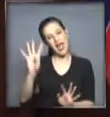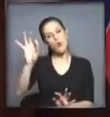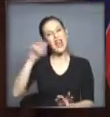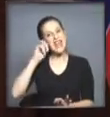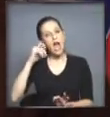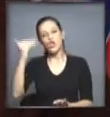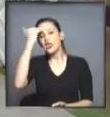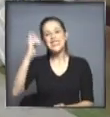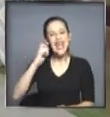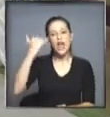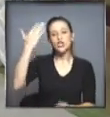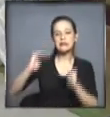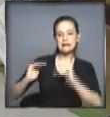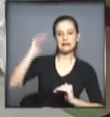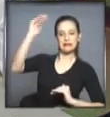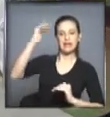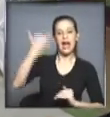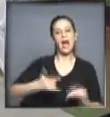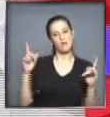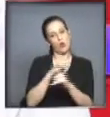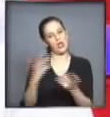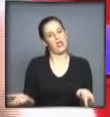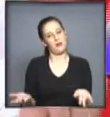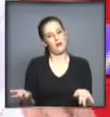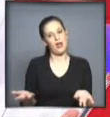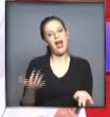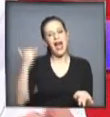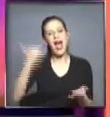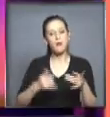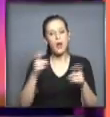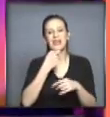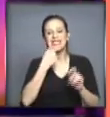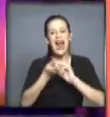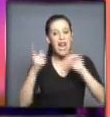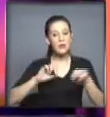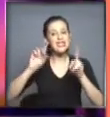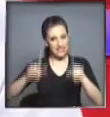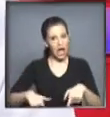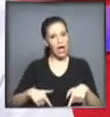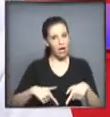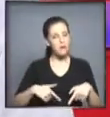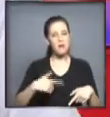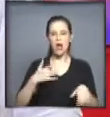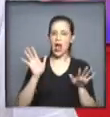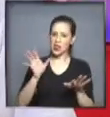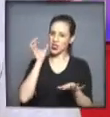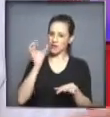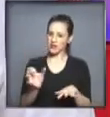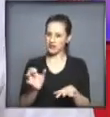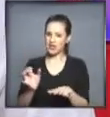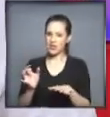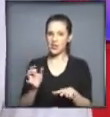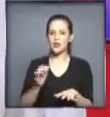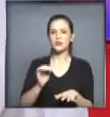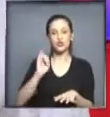15, hay un problema. Hay un problema. El tipo tiene 40 años, la nena tiene 15. Pero más parece... allá, y si es al revés también, o sea, no es por una cuestión de hombre o mujer. San diferencia. Martín no se sé, casó